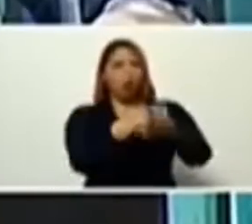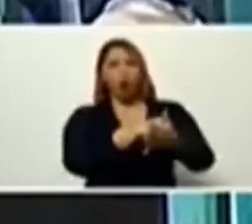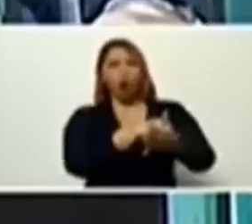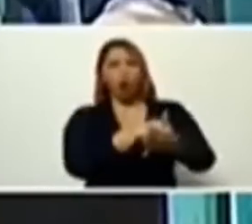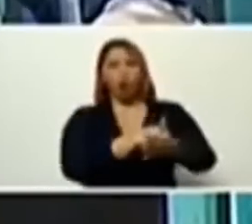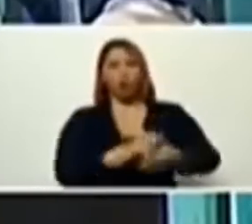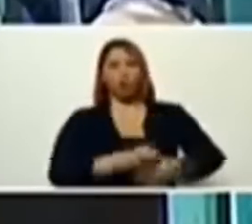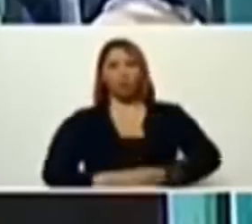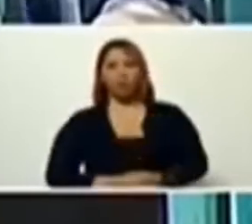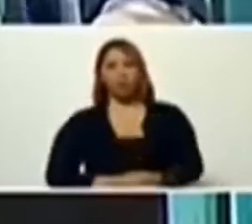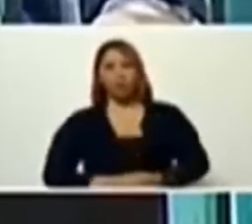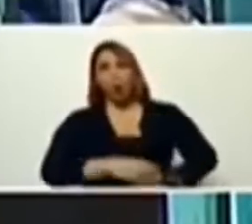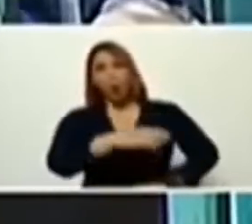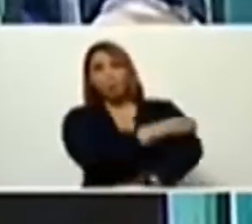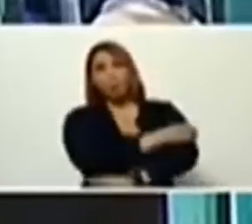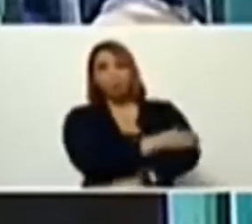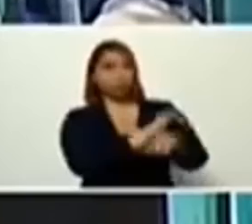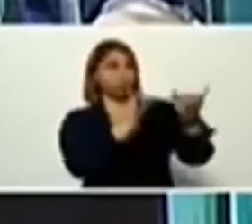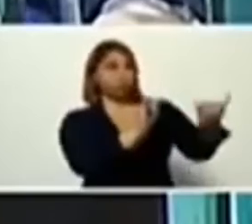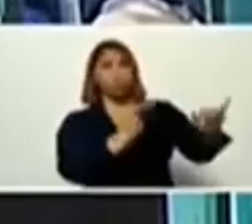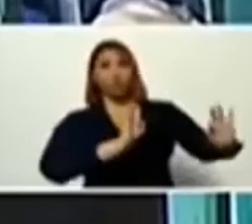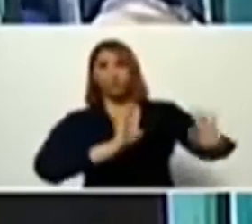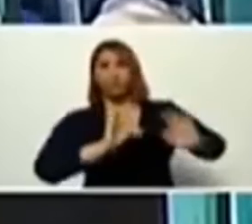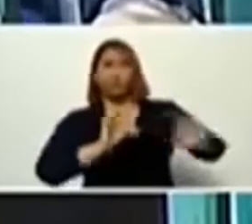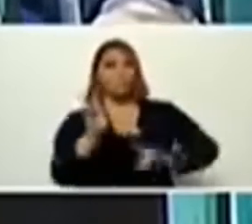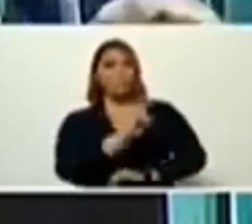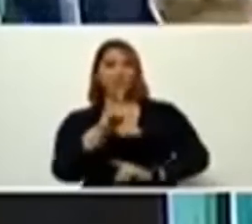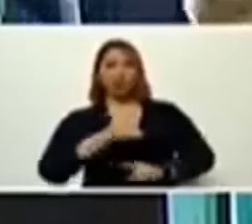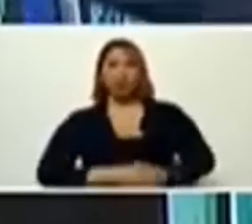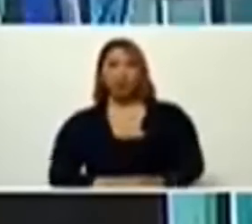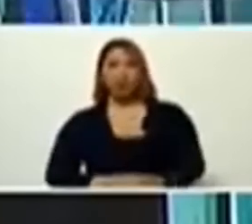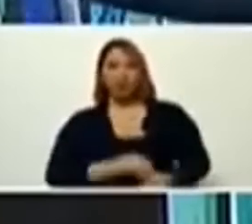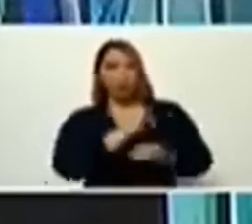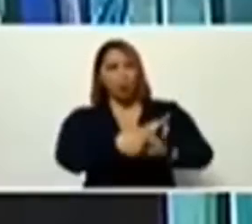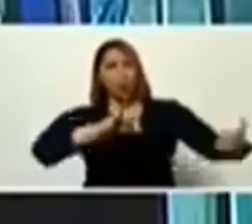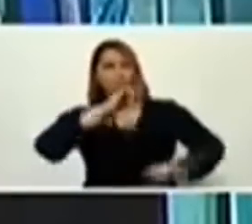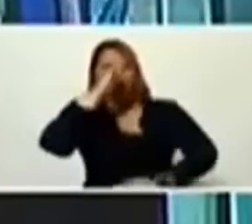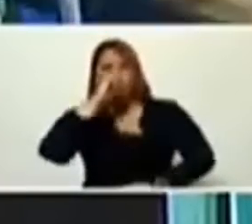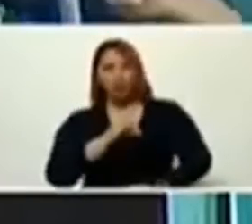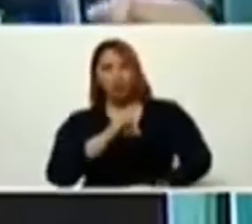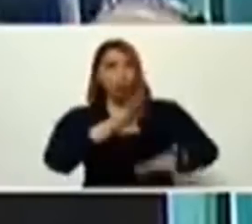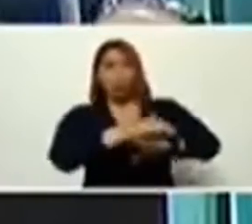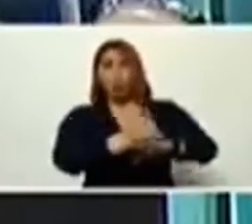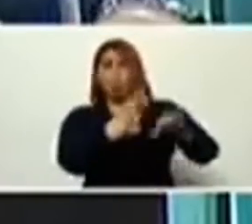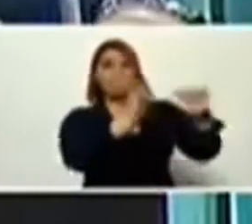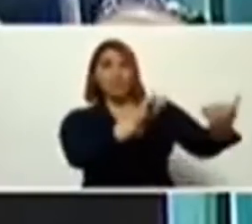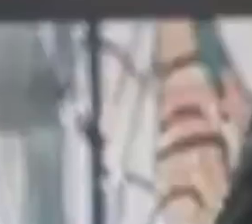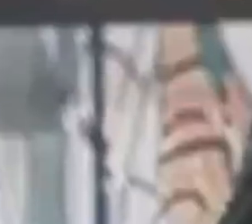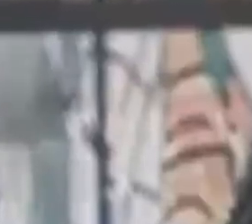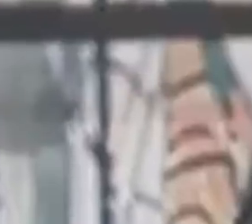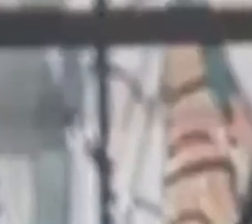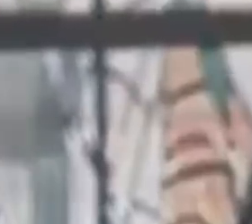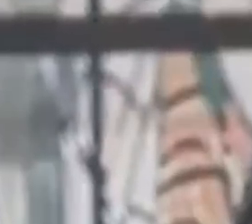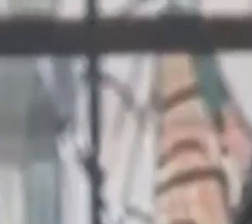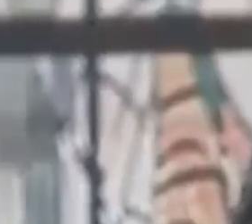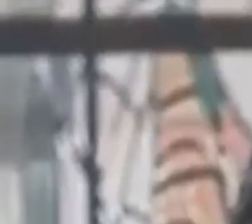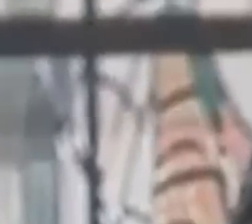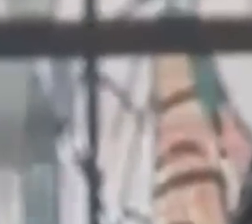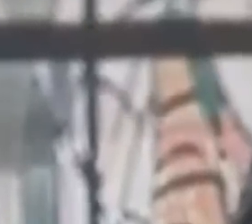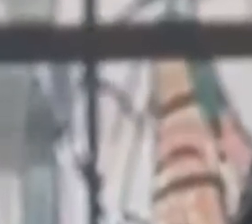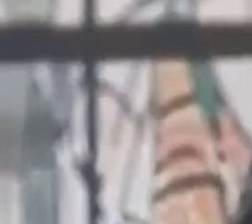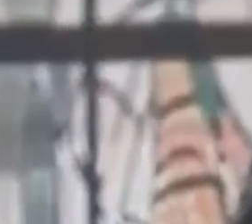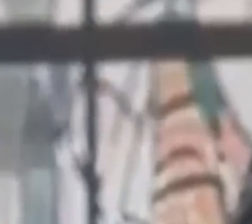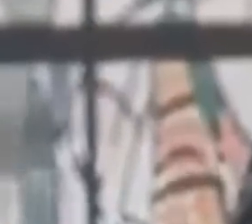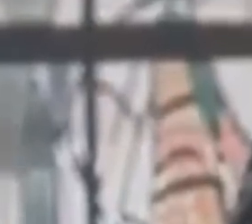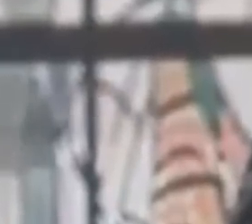en donde ellos mismos han asegurado que exigen la renuncia inmediata y contundente del dictador venezolano Nicolás Maduro no aguantamos más esta dictadura